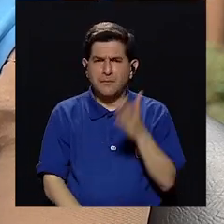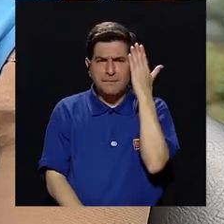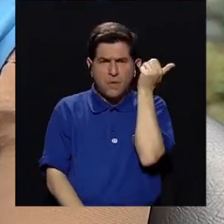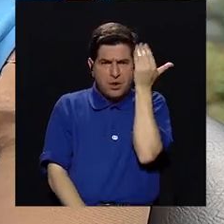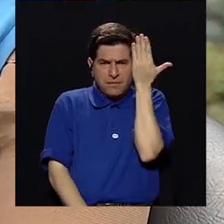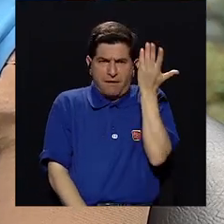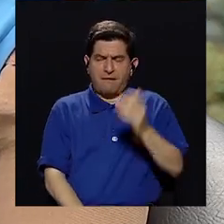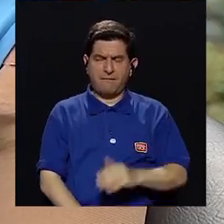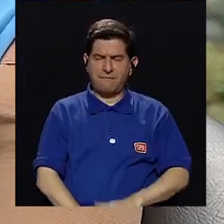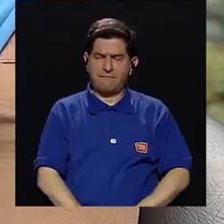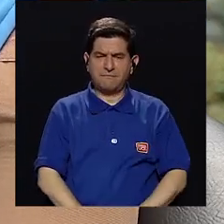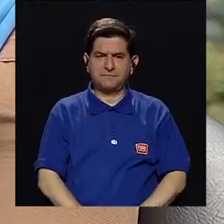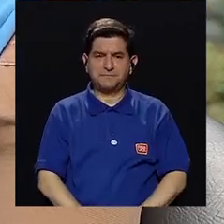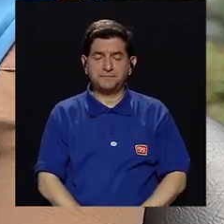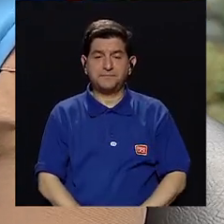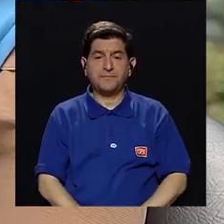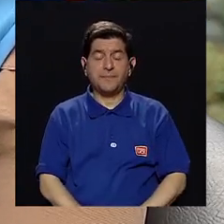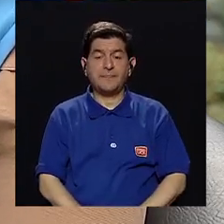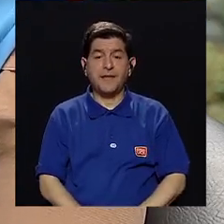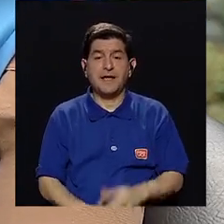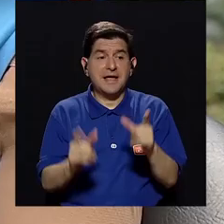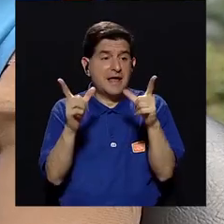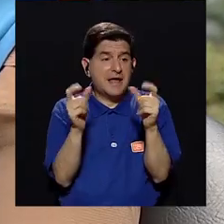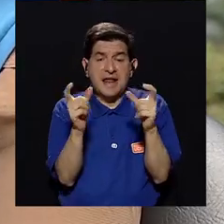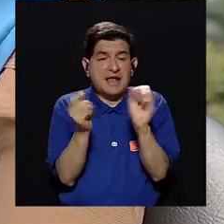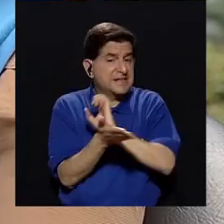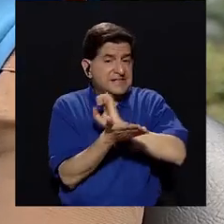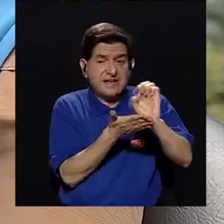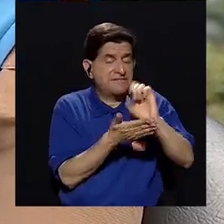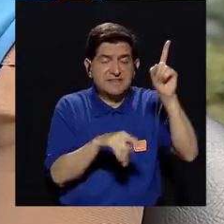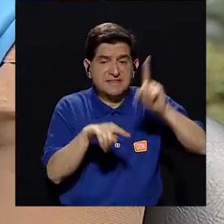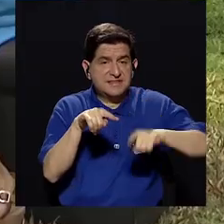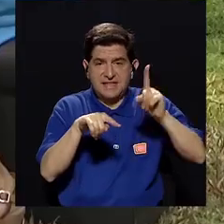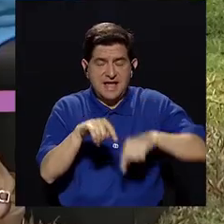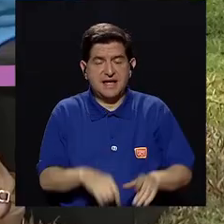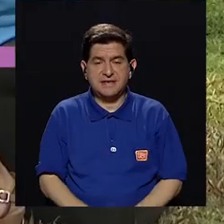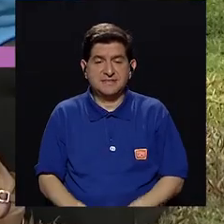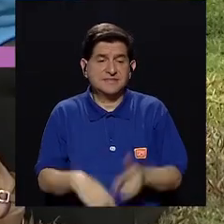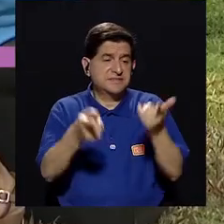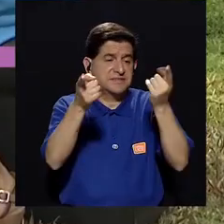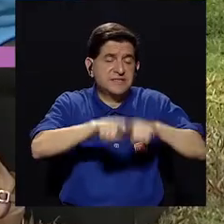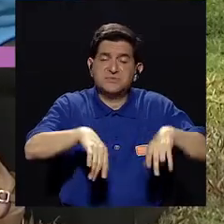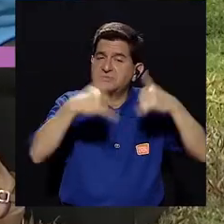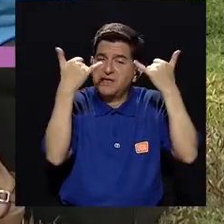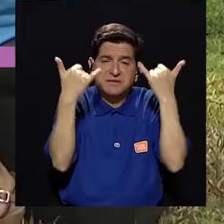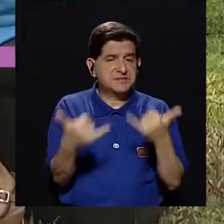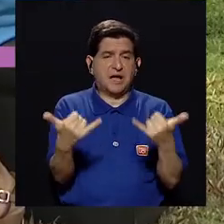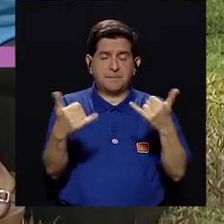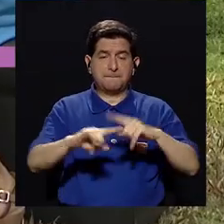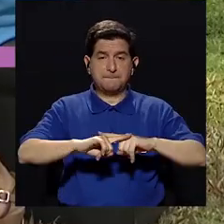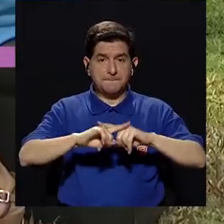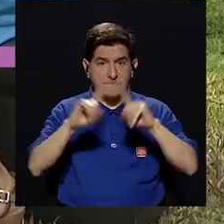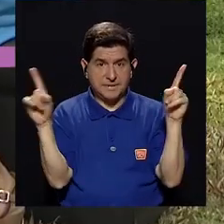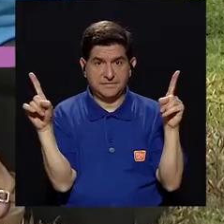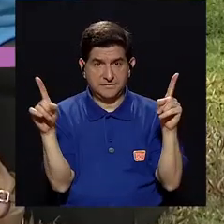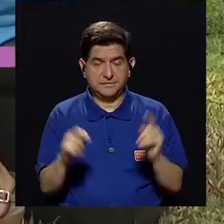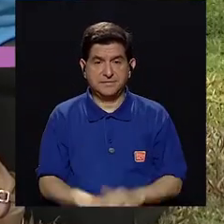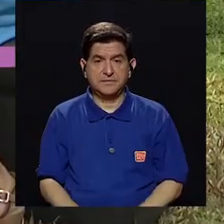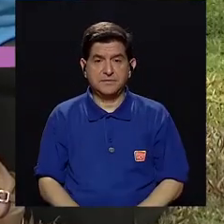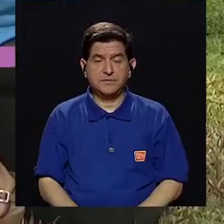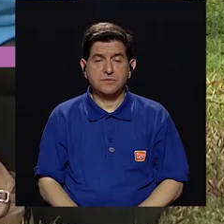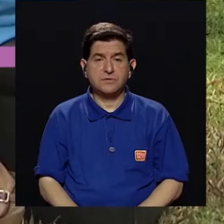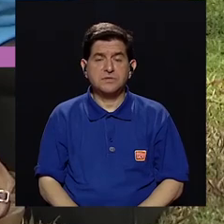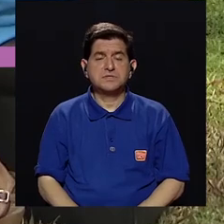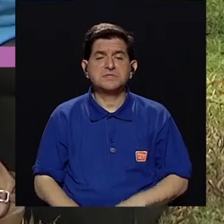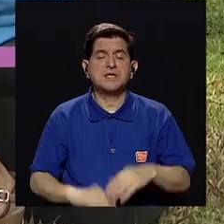pues el cáncer yo creo que no se puede evitar cuando está la verdad pero pero por lo menos si está en estadio 1